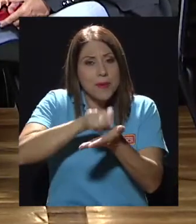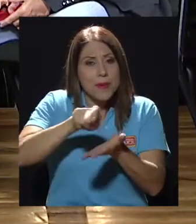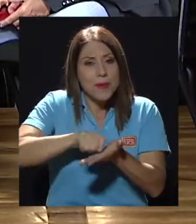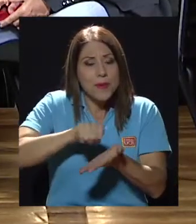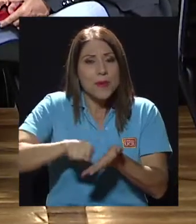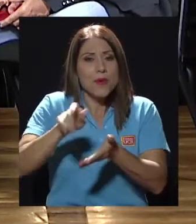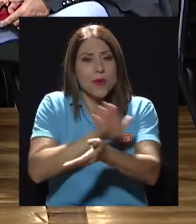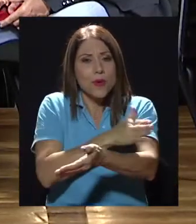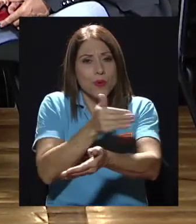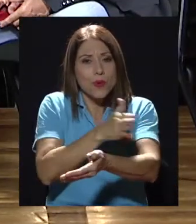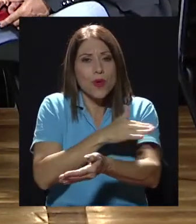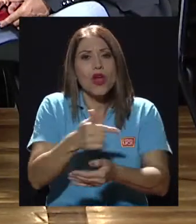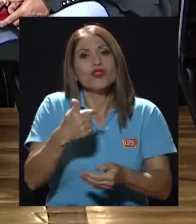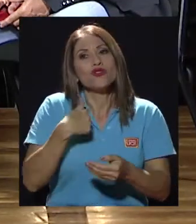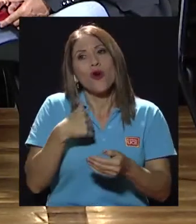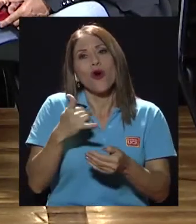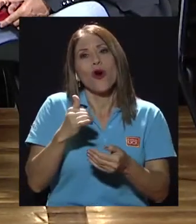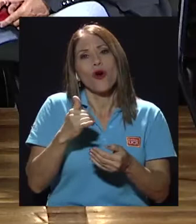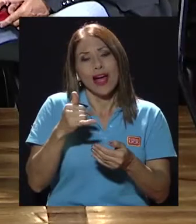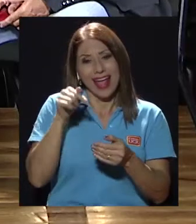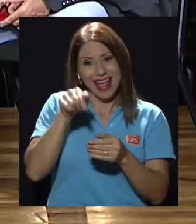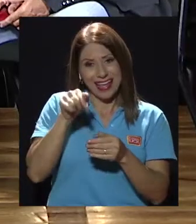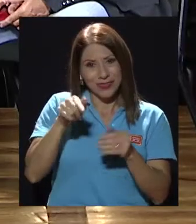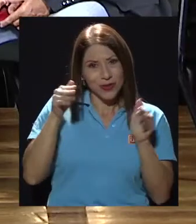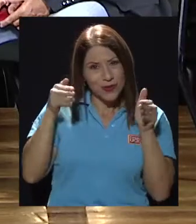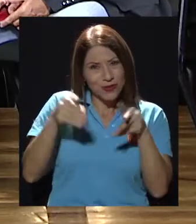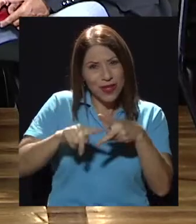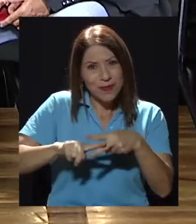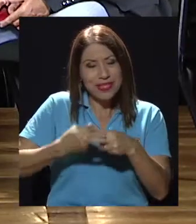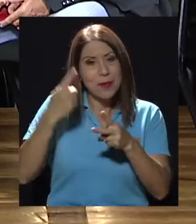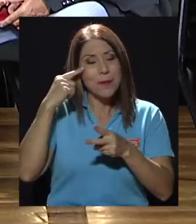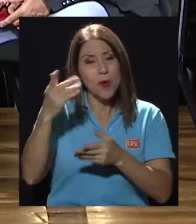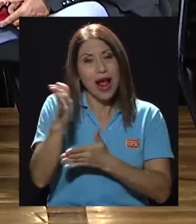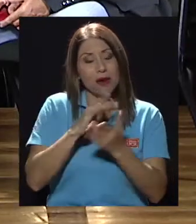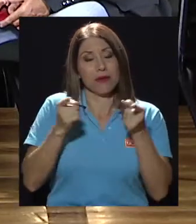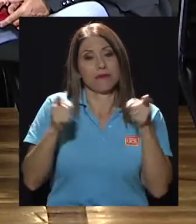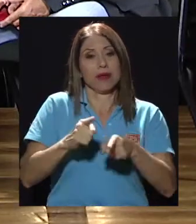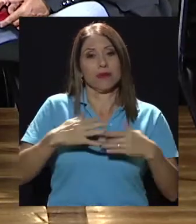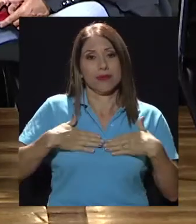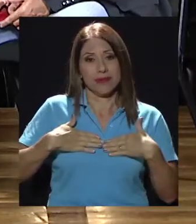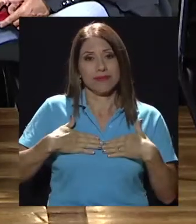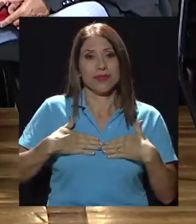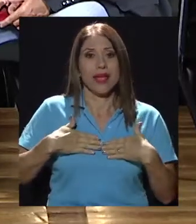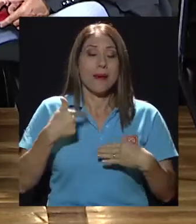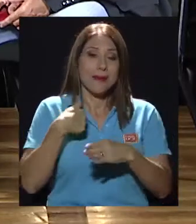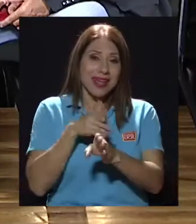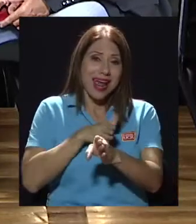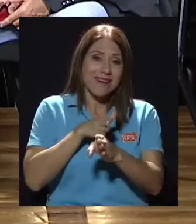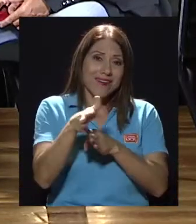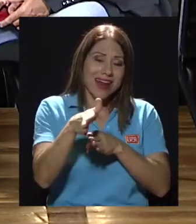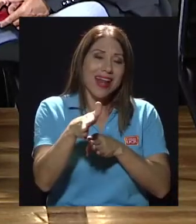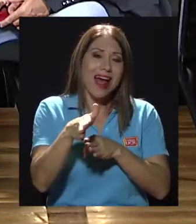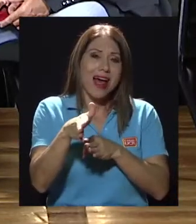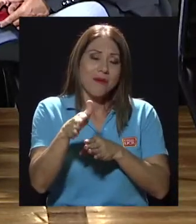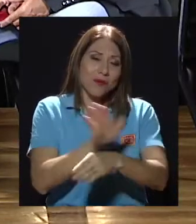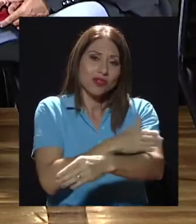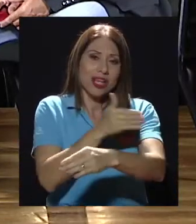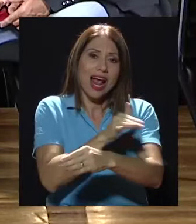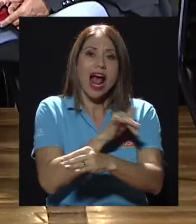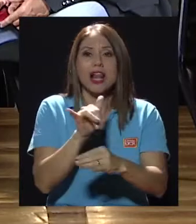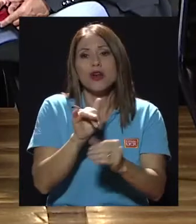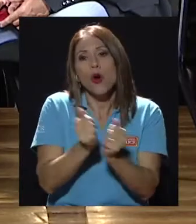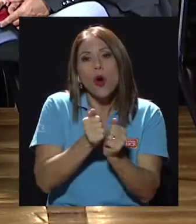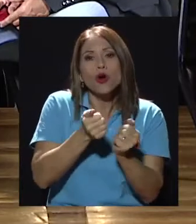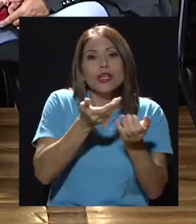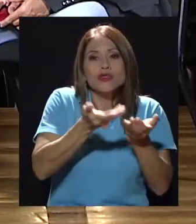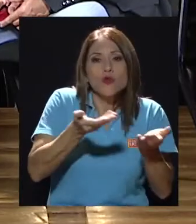a raíz de un accidente que tuve y mi carrera musical como instrumentista pues se vio un poco troncada, pero yo dije, yo voy a hacer